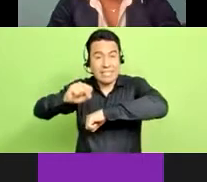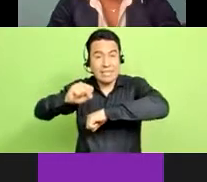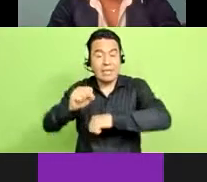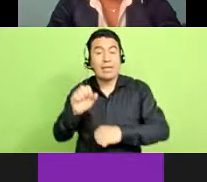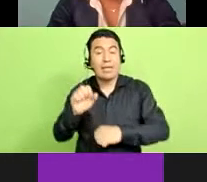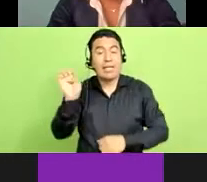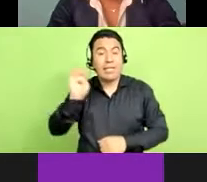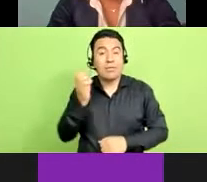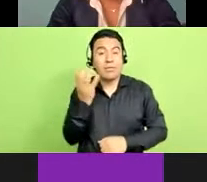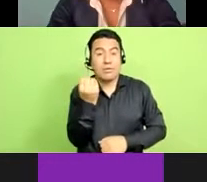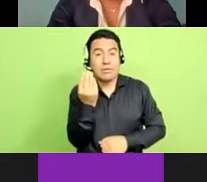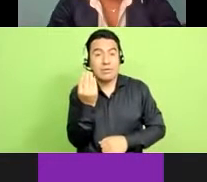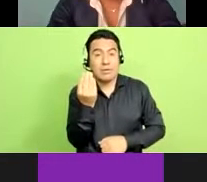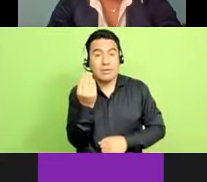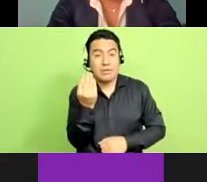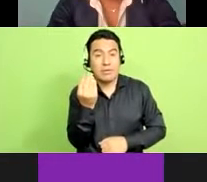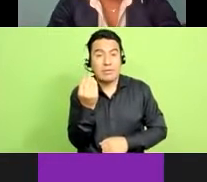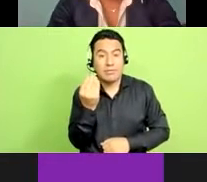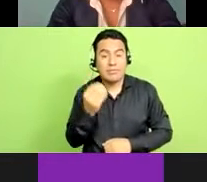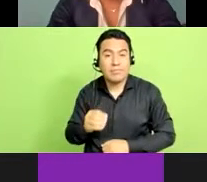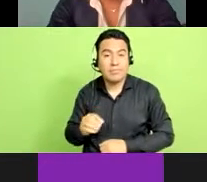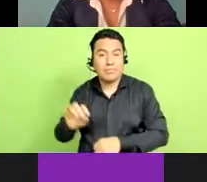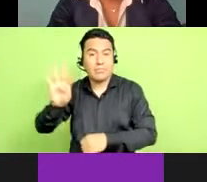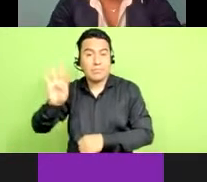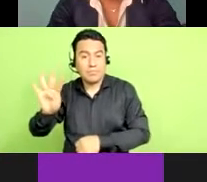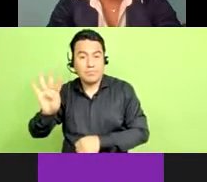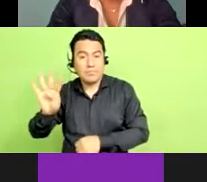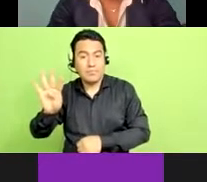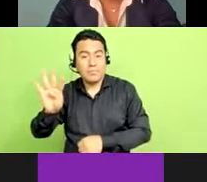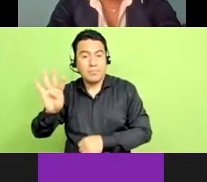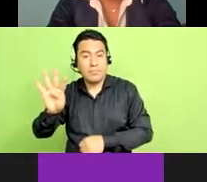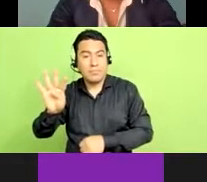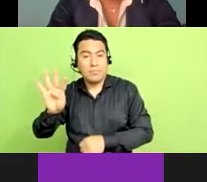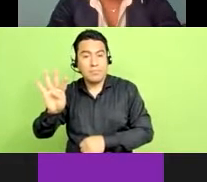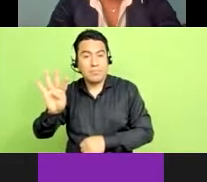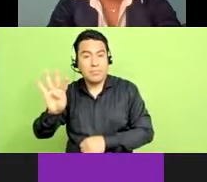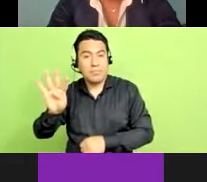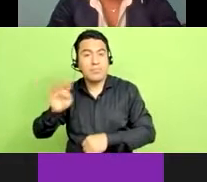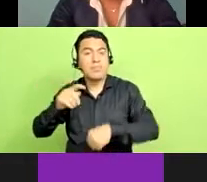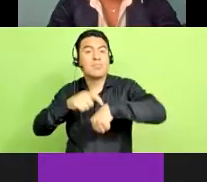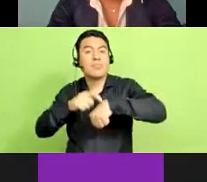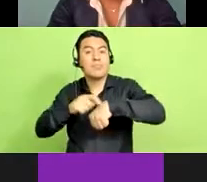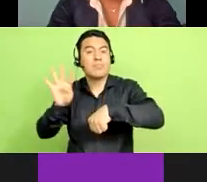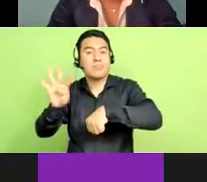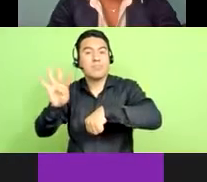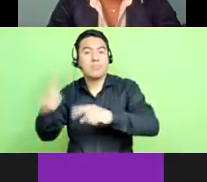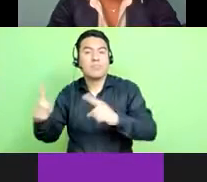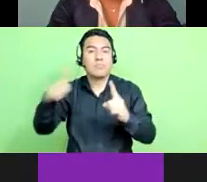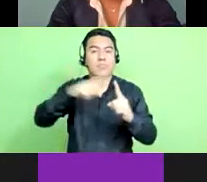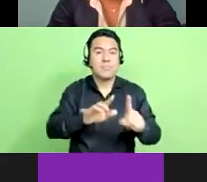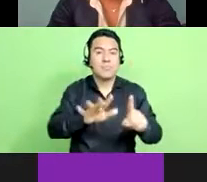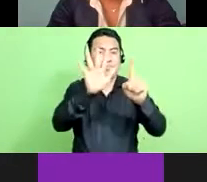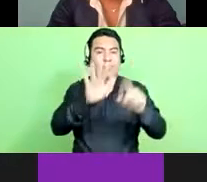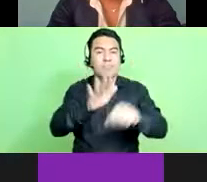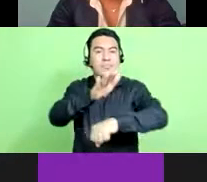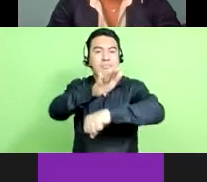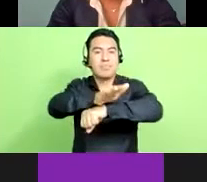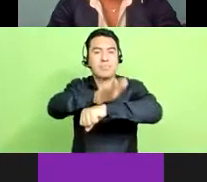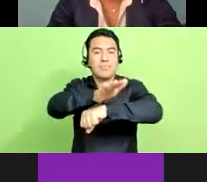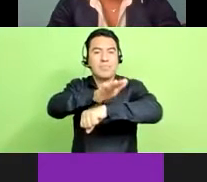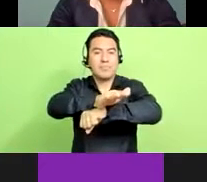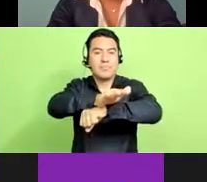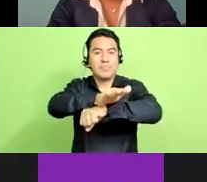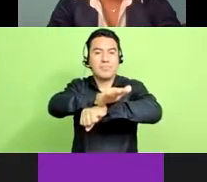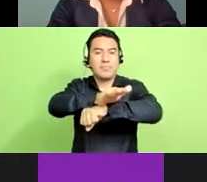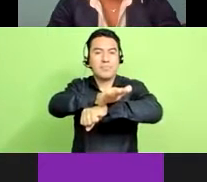14 de enero y horario 4 pm a 6 pm 18